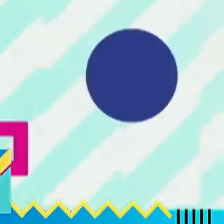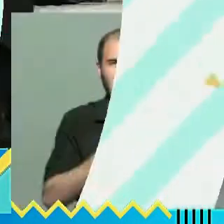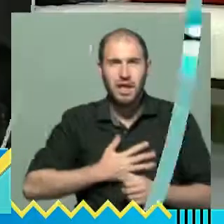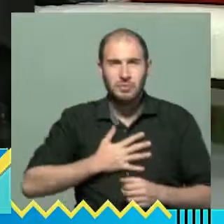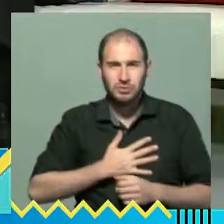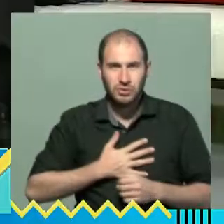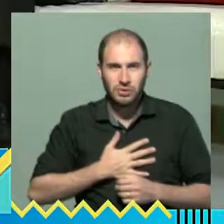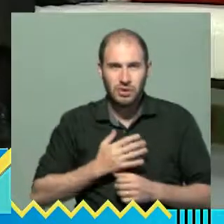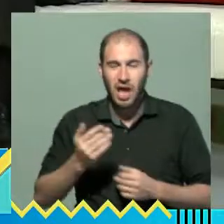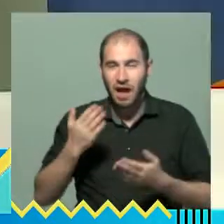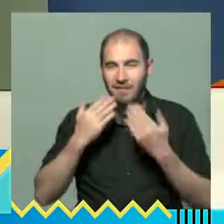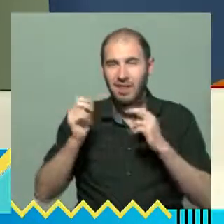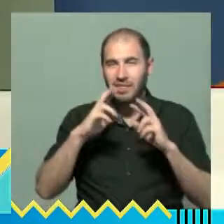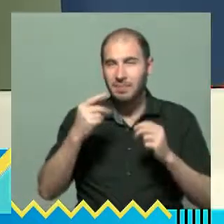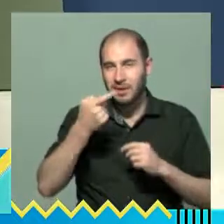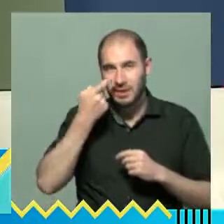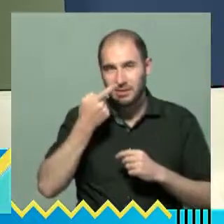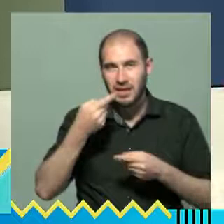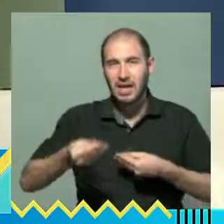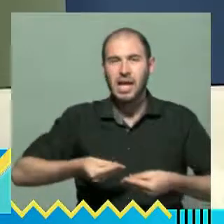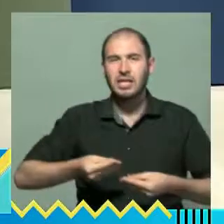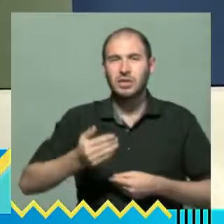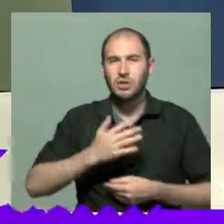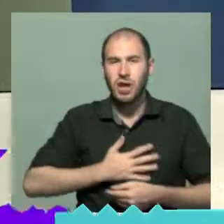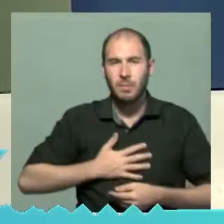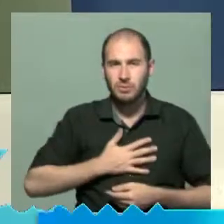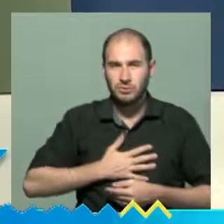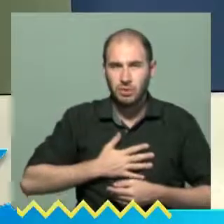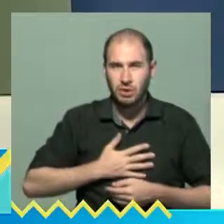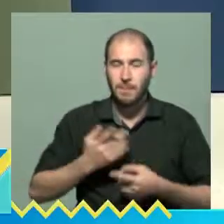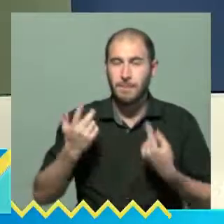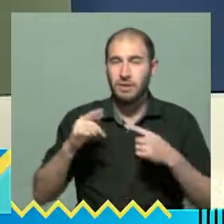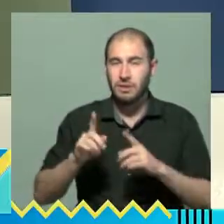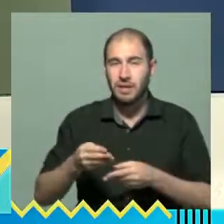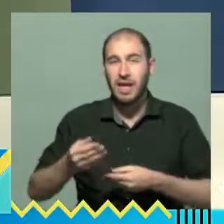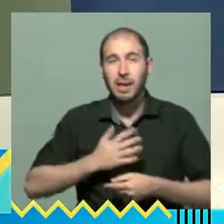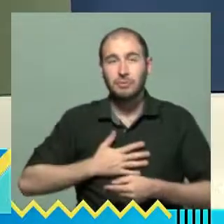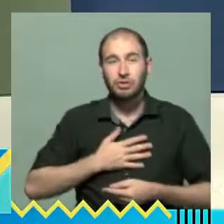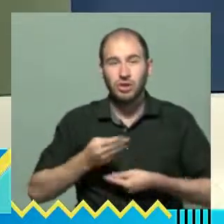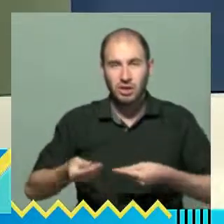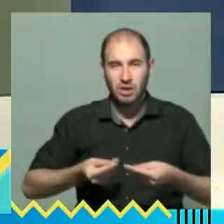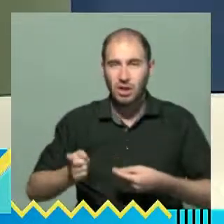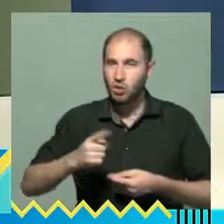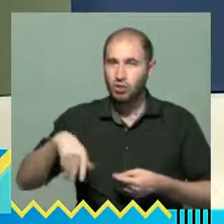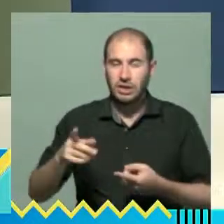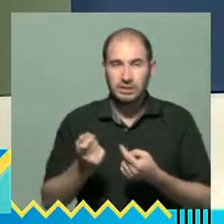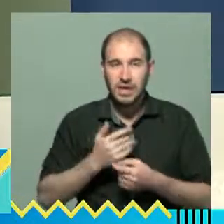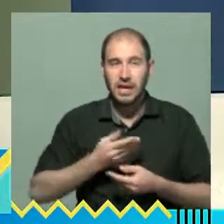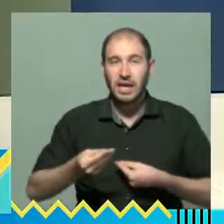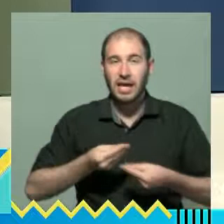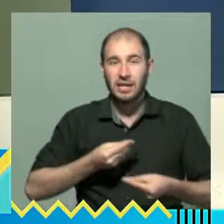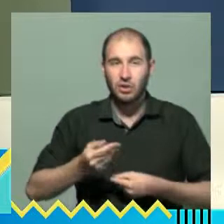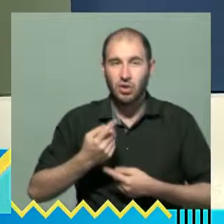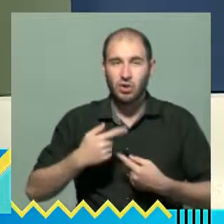que recién estábamos hablando de un tema muy interesante que es gestionar las emociones, ¿verdad? Pero también para gestionar las emociones nosotros necesitamos gestionar nuestra capacidad